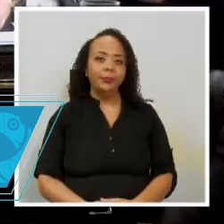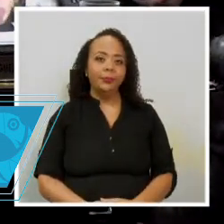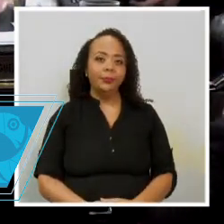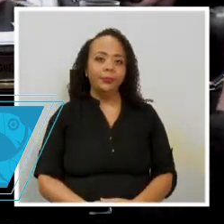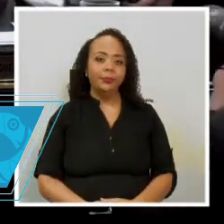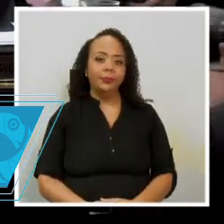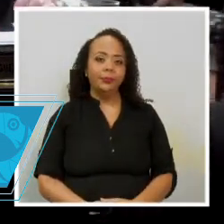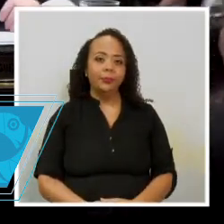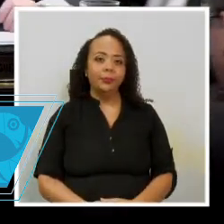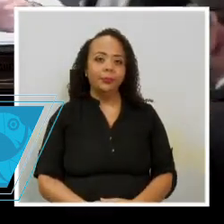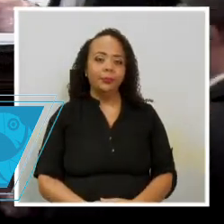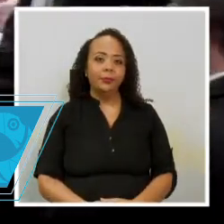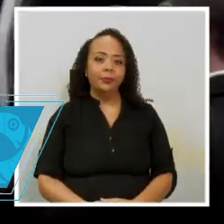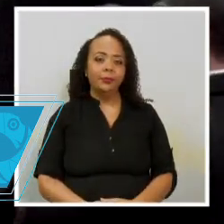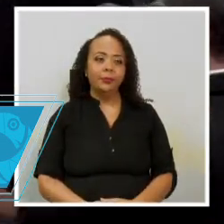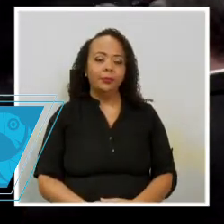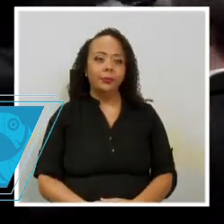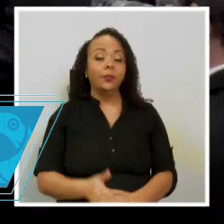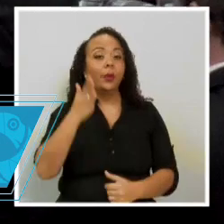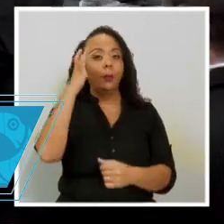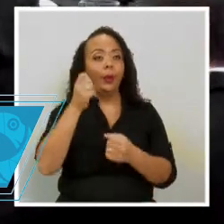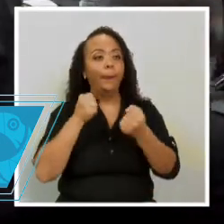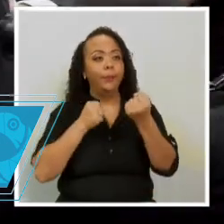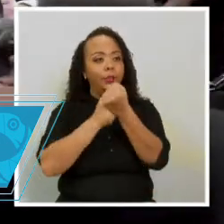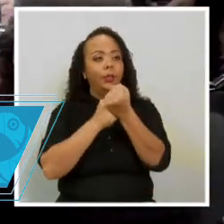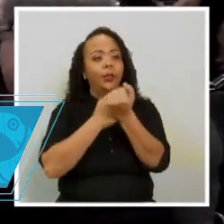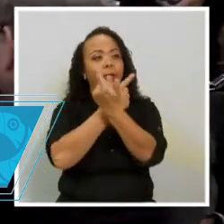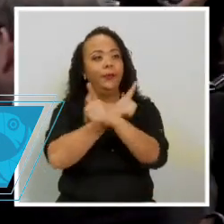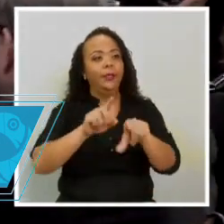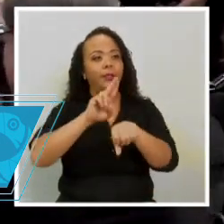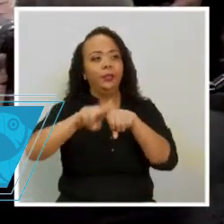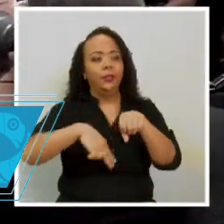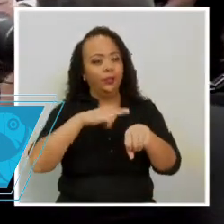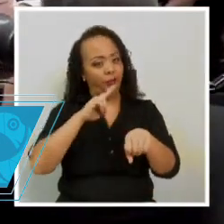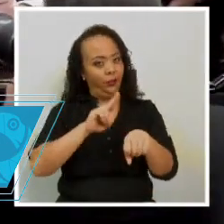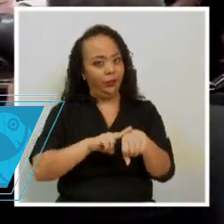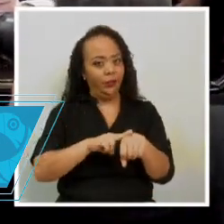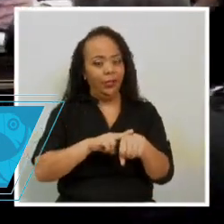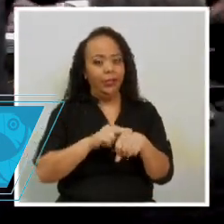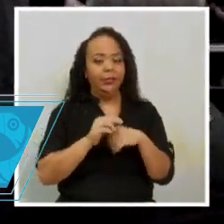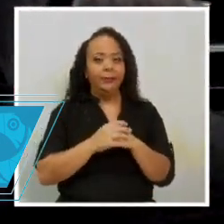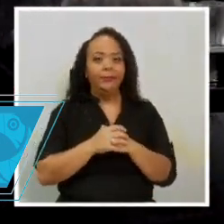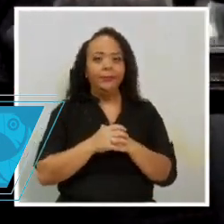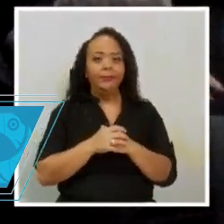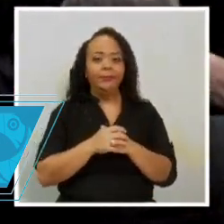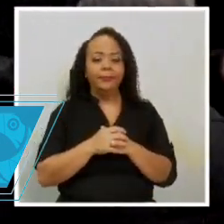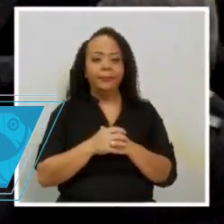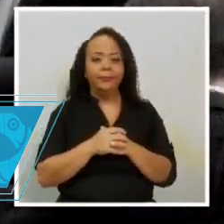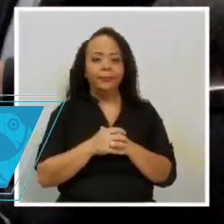Bueno, porque los que apoyaron a Liberación Nacional, es la información que nos está diciendo,